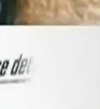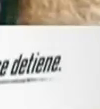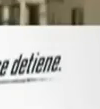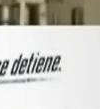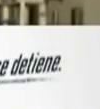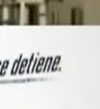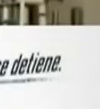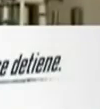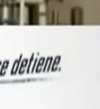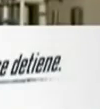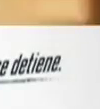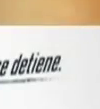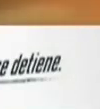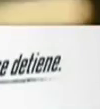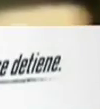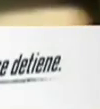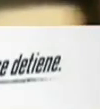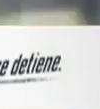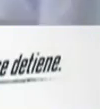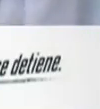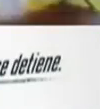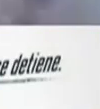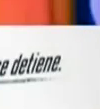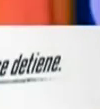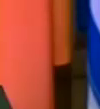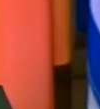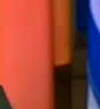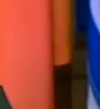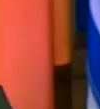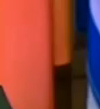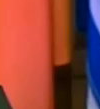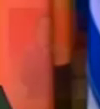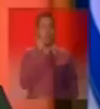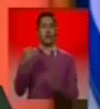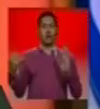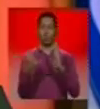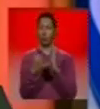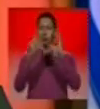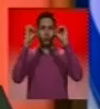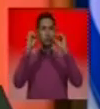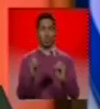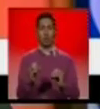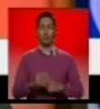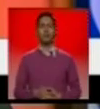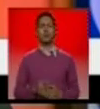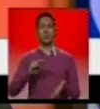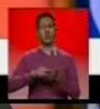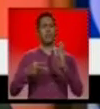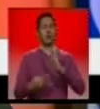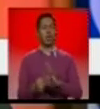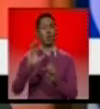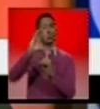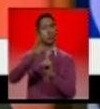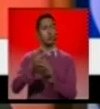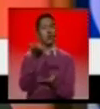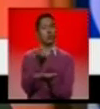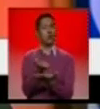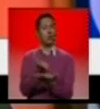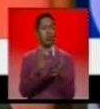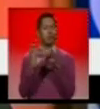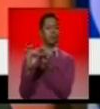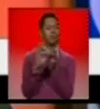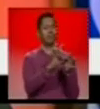ingreso sin aranceles de casi toda la oferta exportable del país. Nos unen lazos históricos, culturales, económicos y de